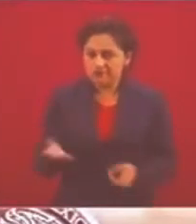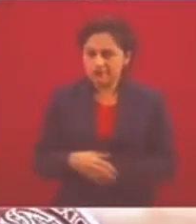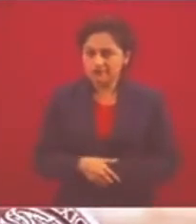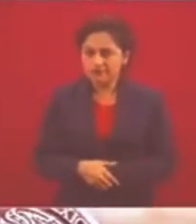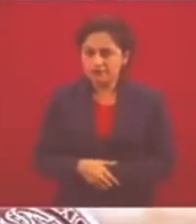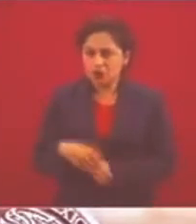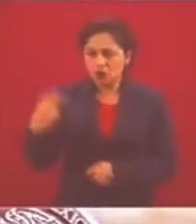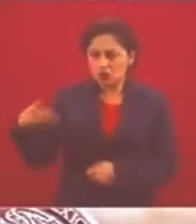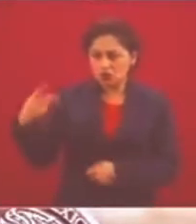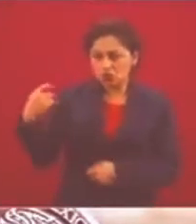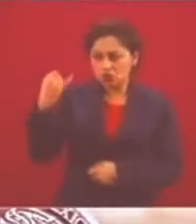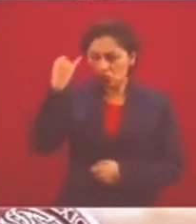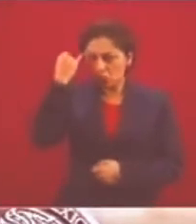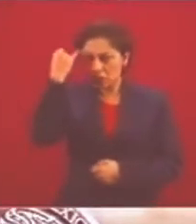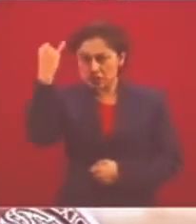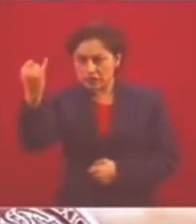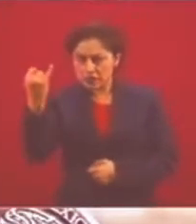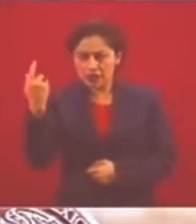sus planes.